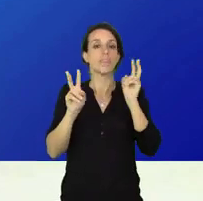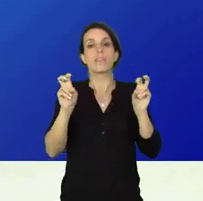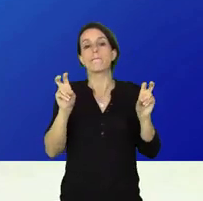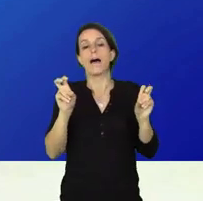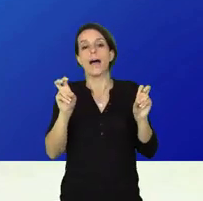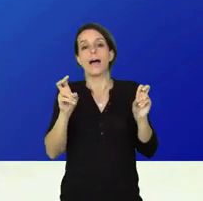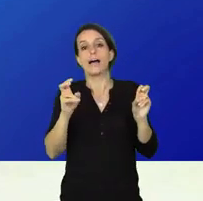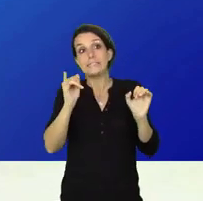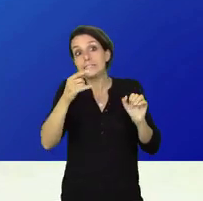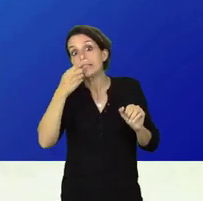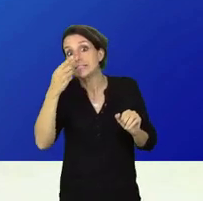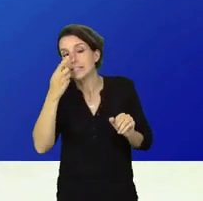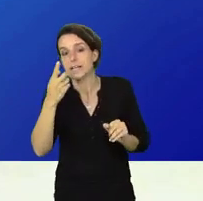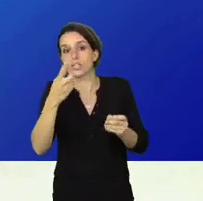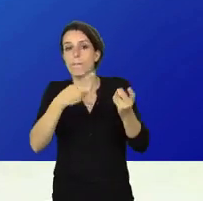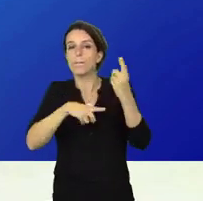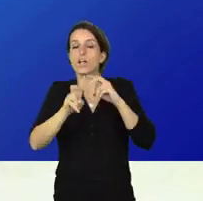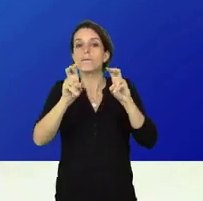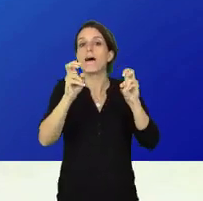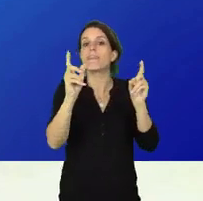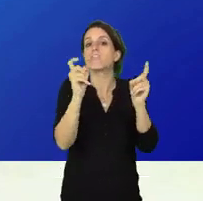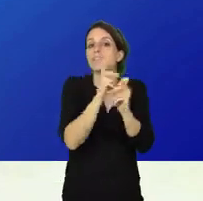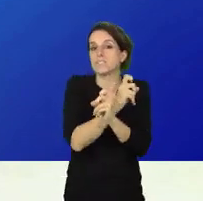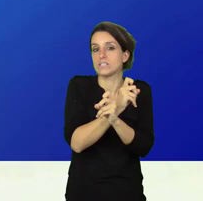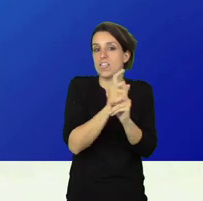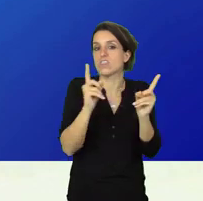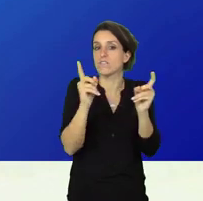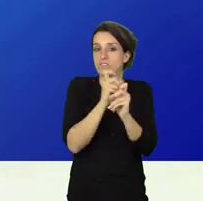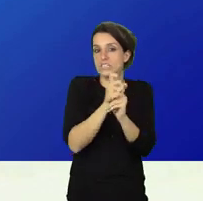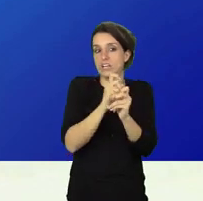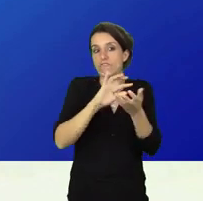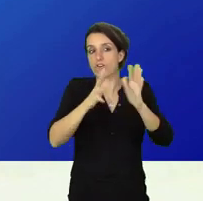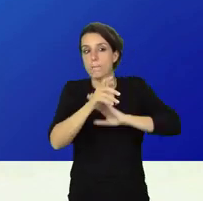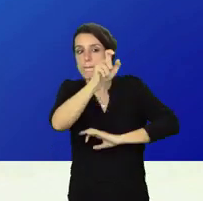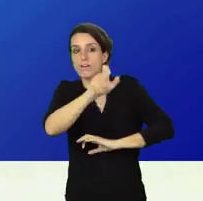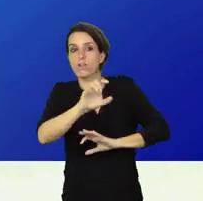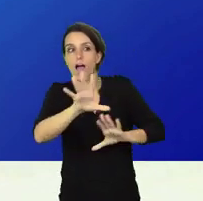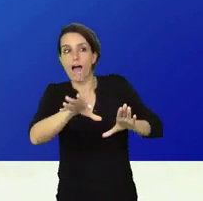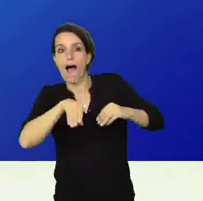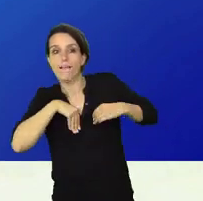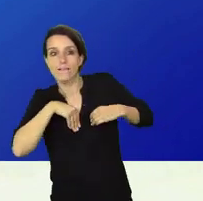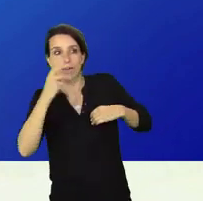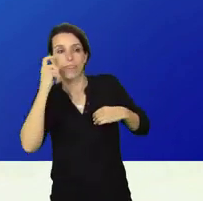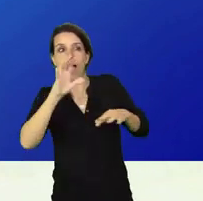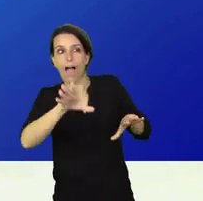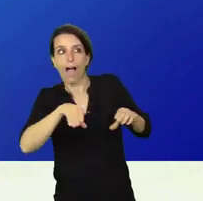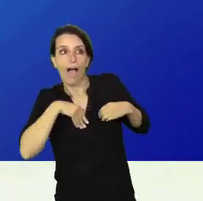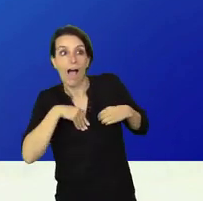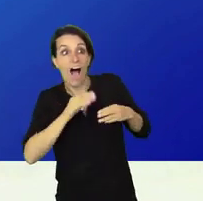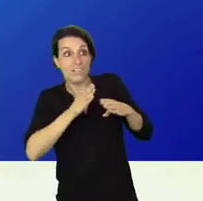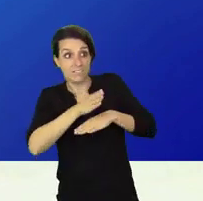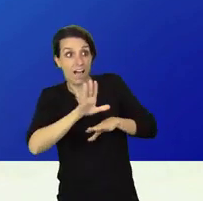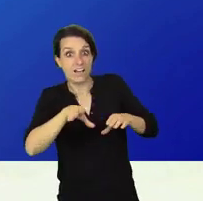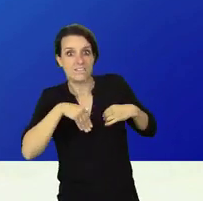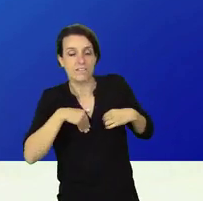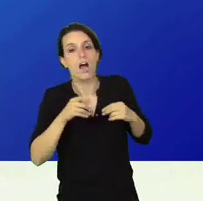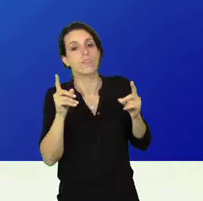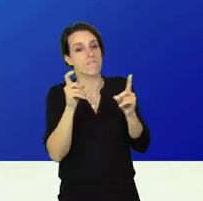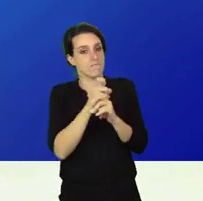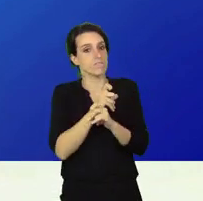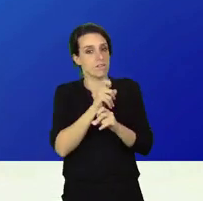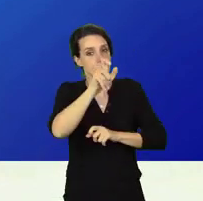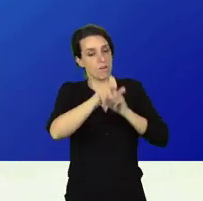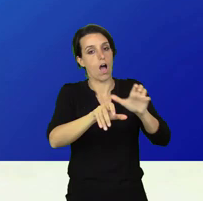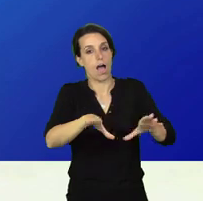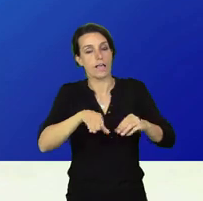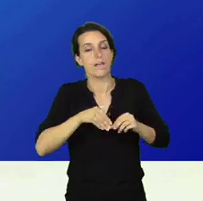digamos, es un tema interesante, pero es un tema difícil que todo el mundo se apropie de la idea. Entonces